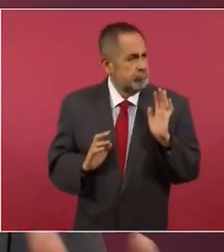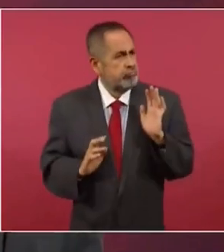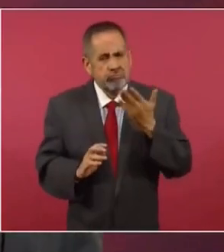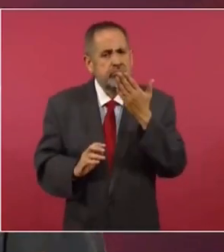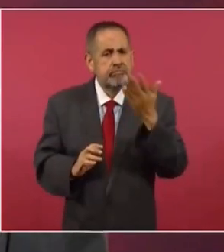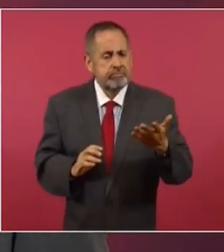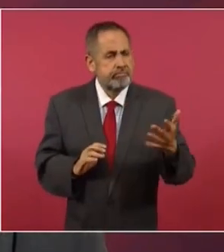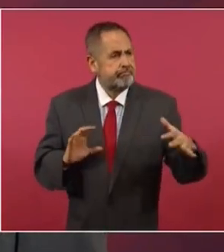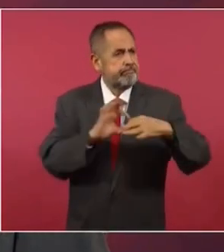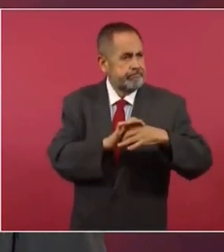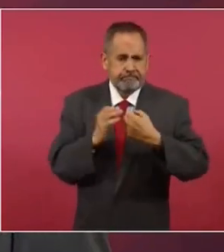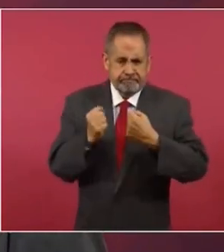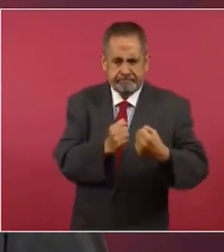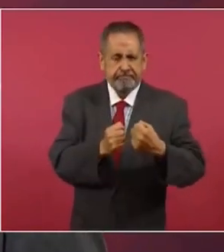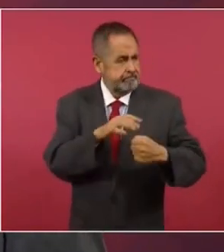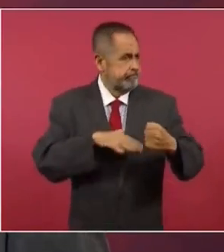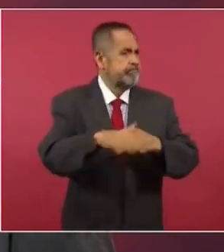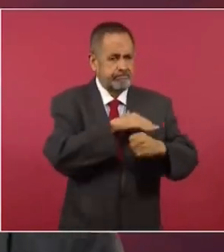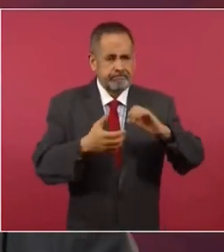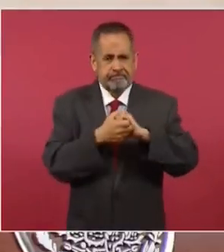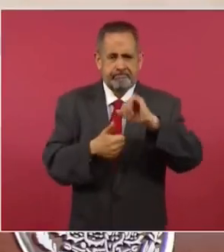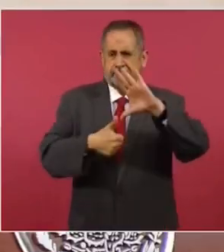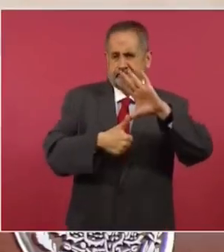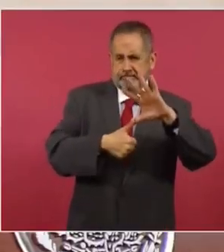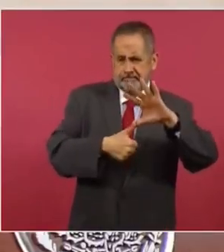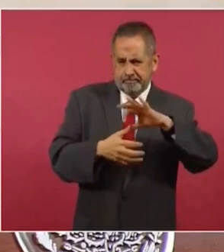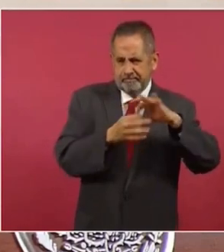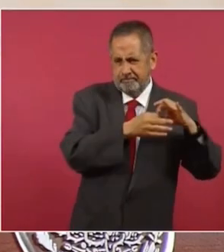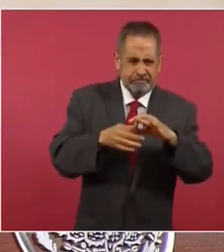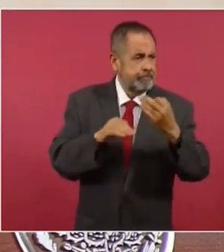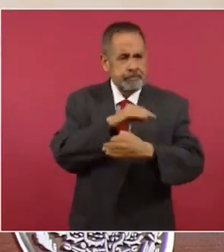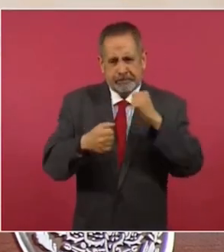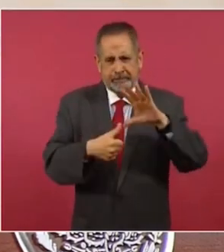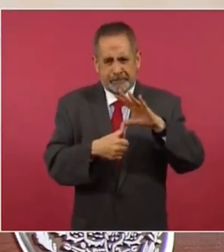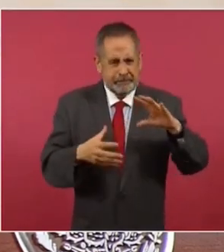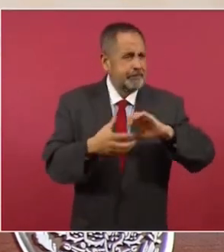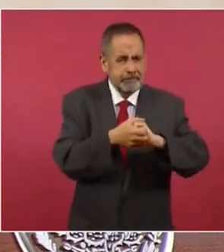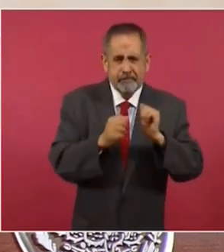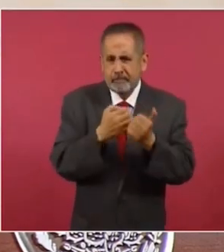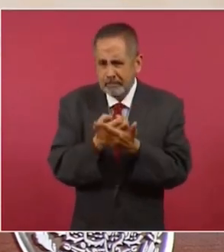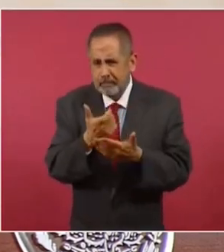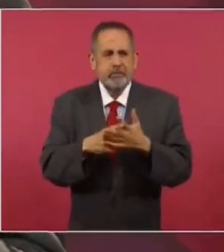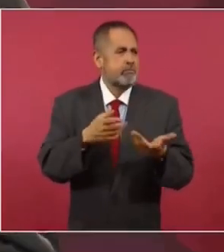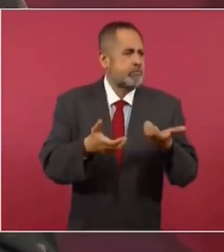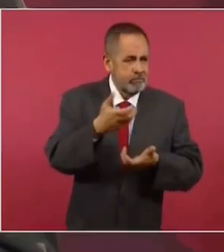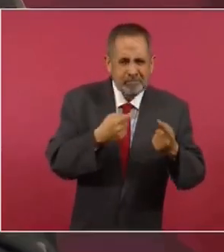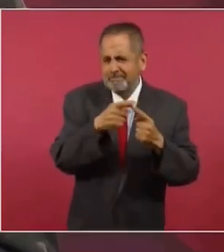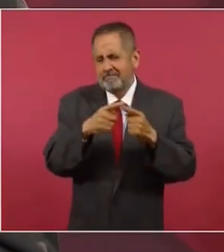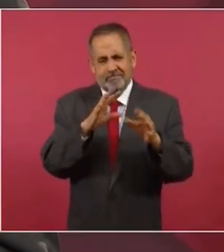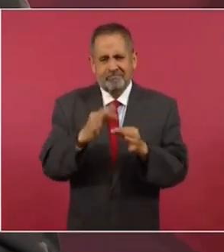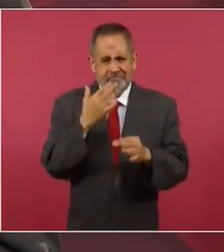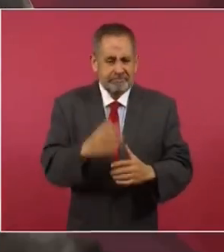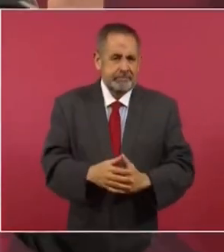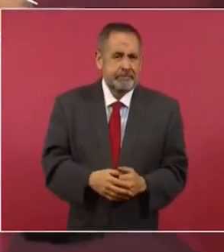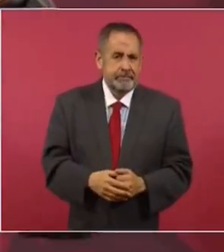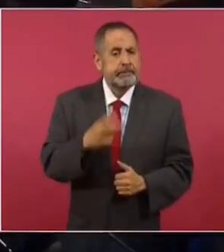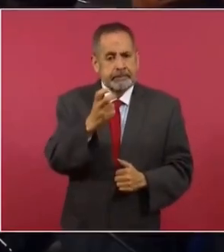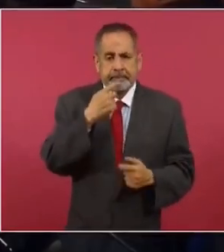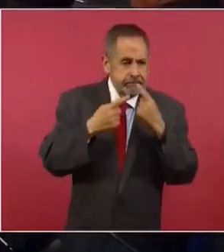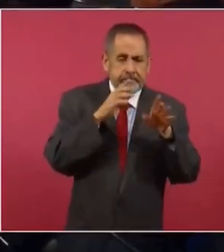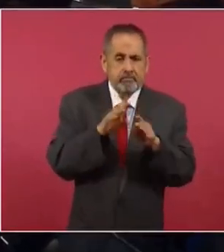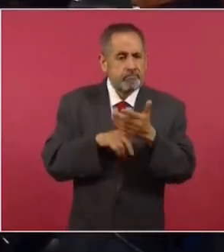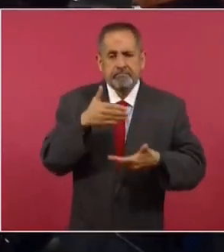El que se fortalezca América del Norte, toda América, en lo económico, en lo comercial. En eso